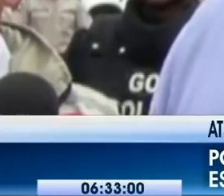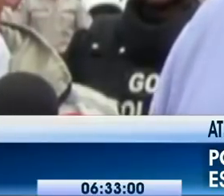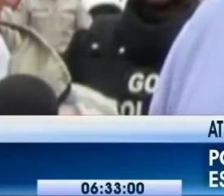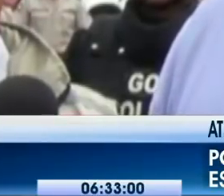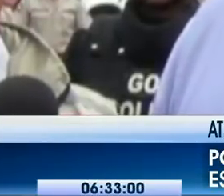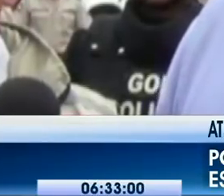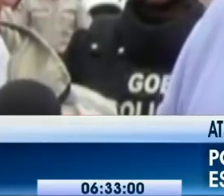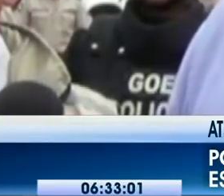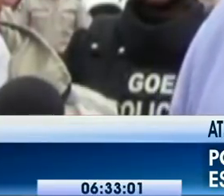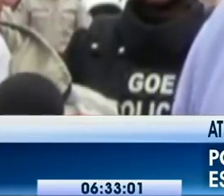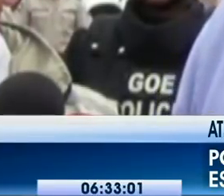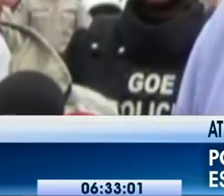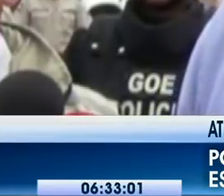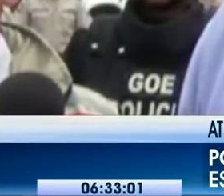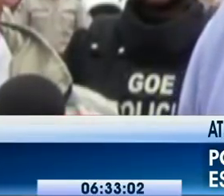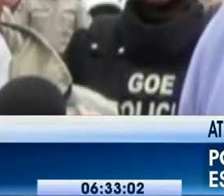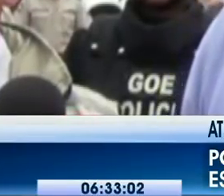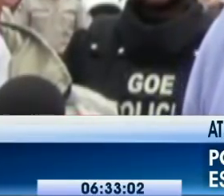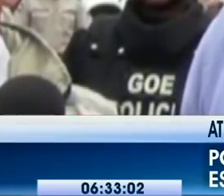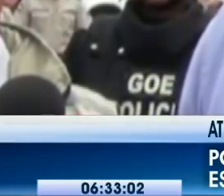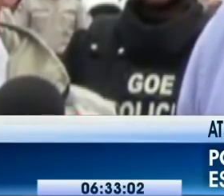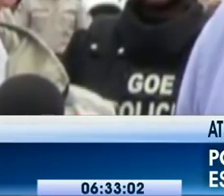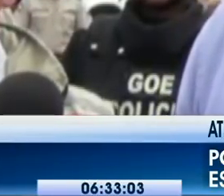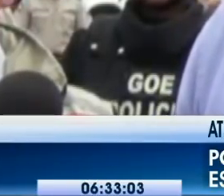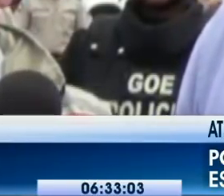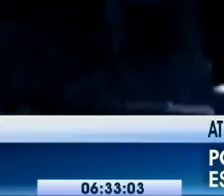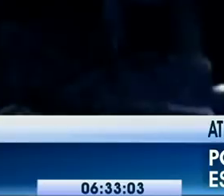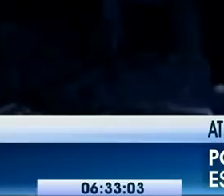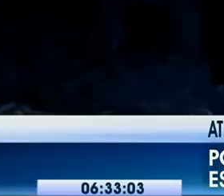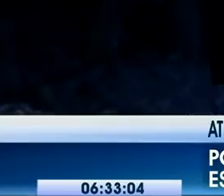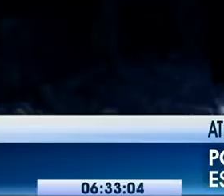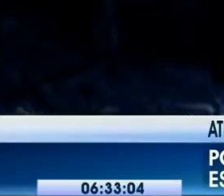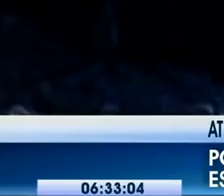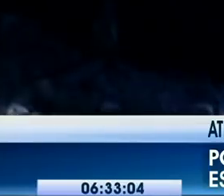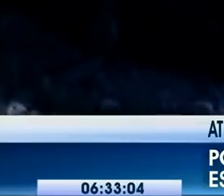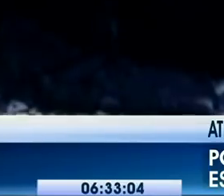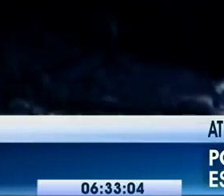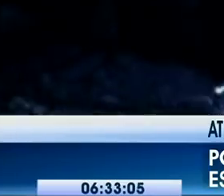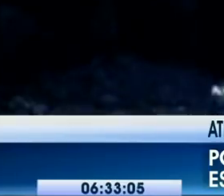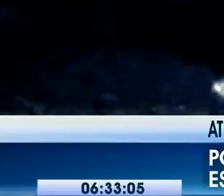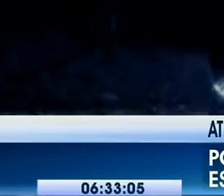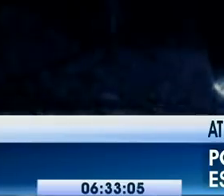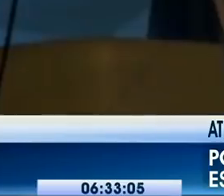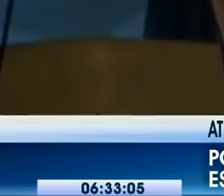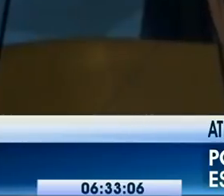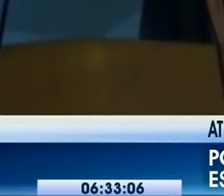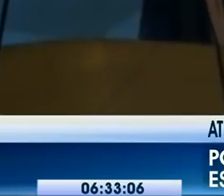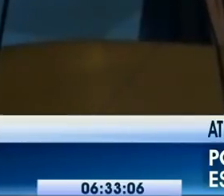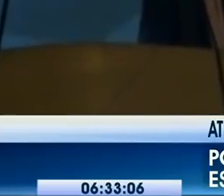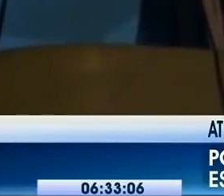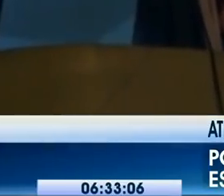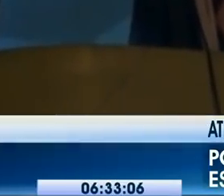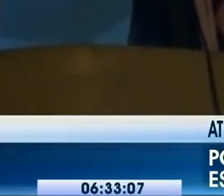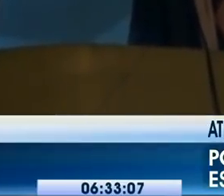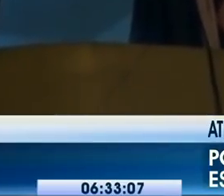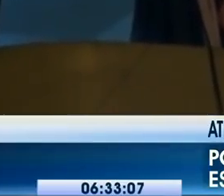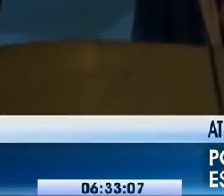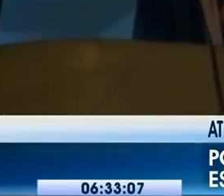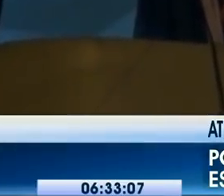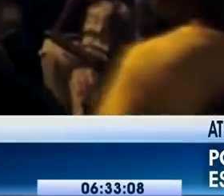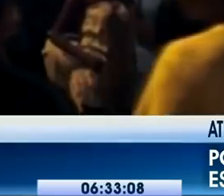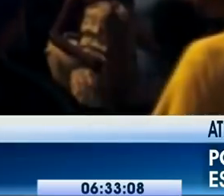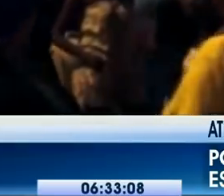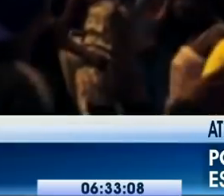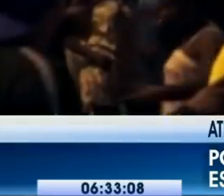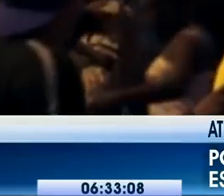Sabemos que hemos golpeado fuertemente el crimen organizado en estas últimas semanas. La onda explosiva alcanzó varios metros a la redonda, afectando casas y la